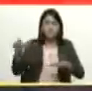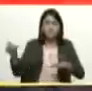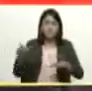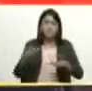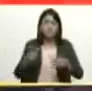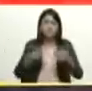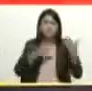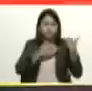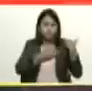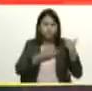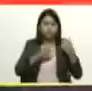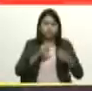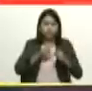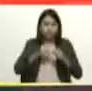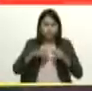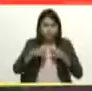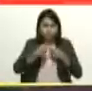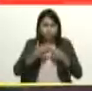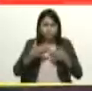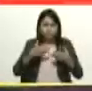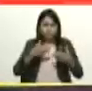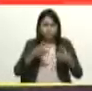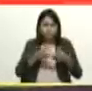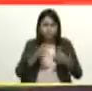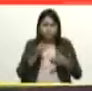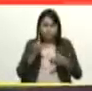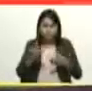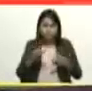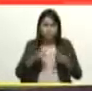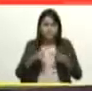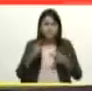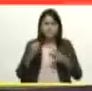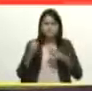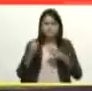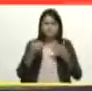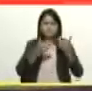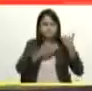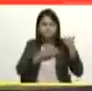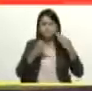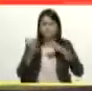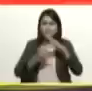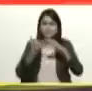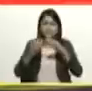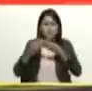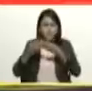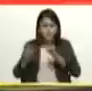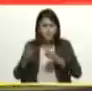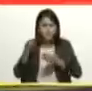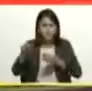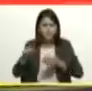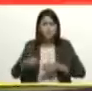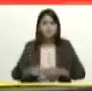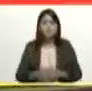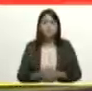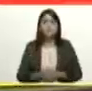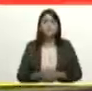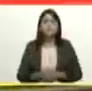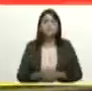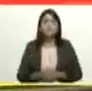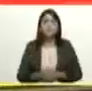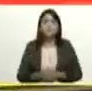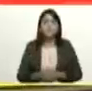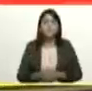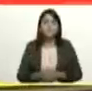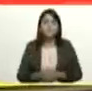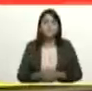dentro del partido y en cargos de función pública. Eso incluye los que han sido designados y los que han